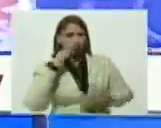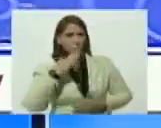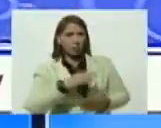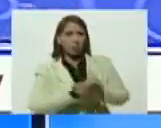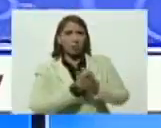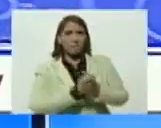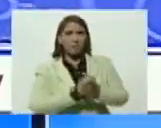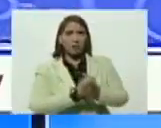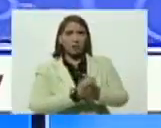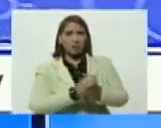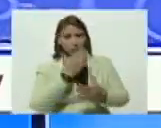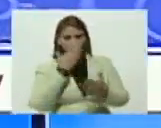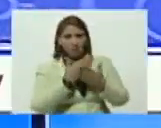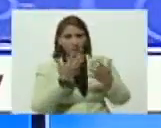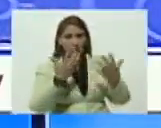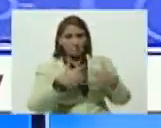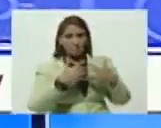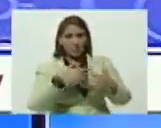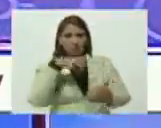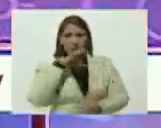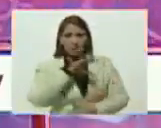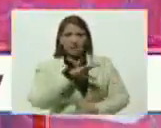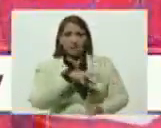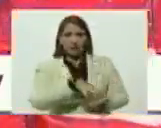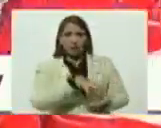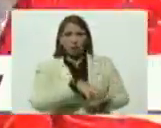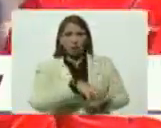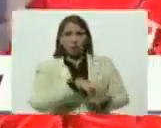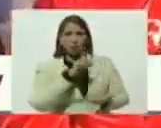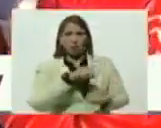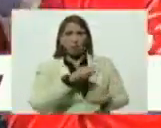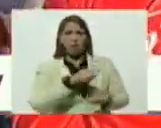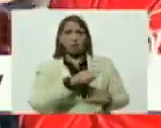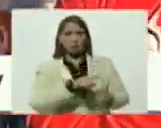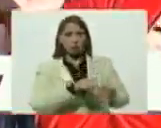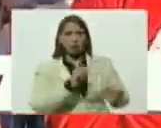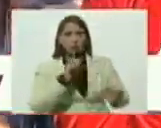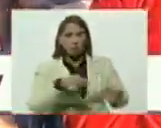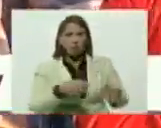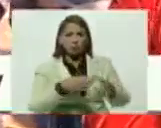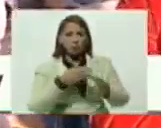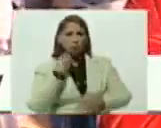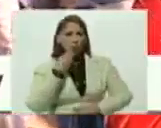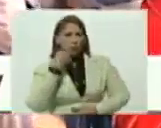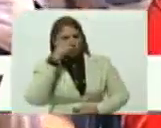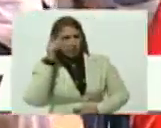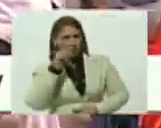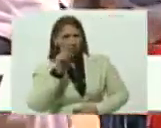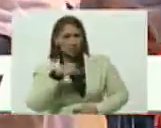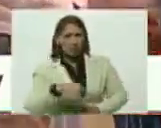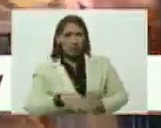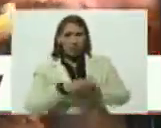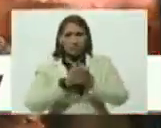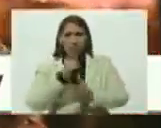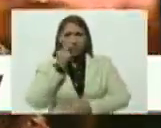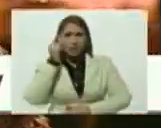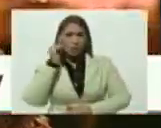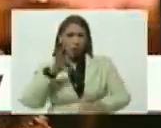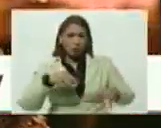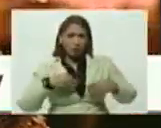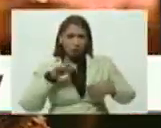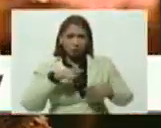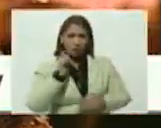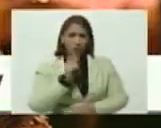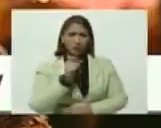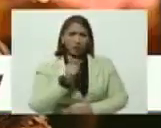compañero Félix al frente de una empresa del Estado que viene de la juventud del partido, al compañero, a los compañeros y compañeras que están asumiendo